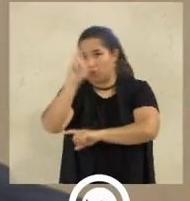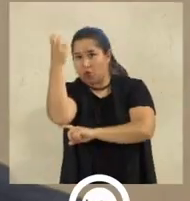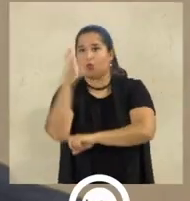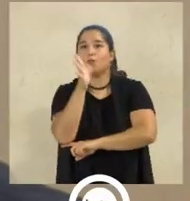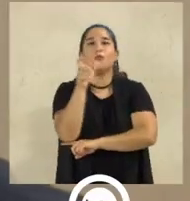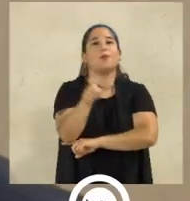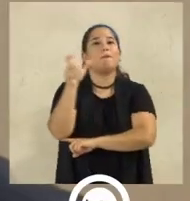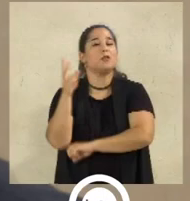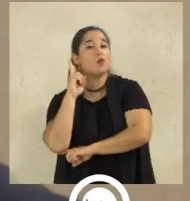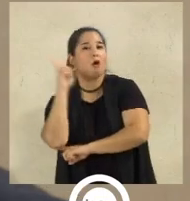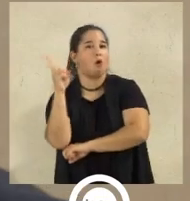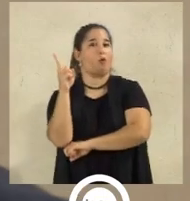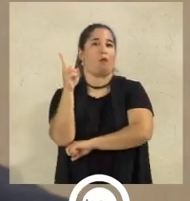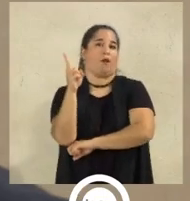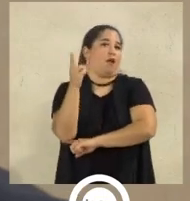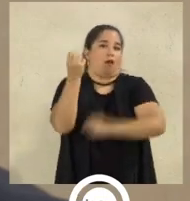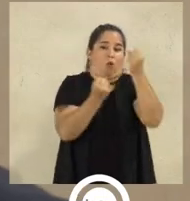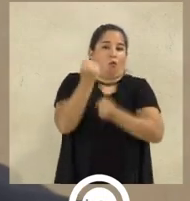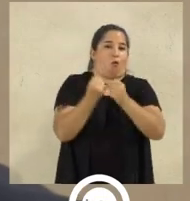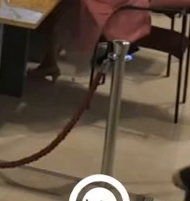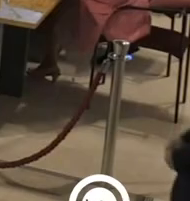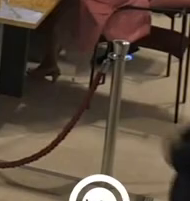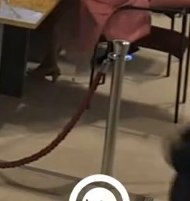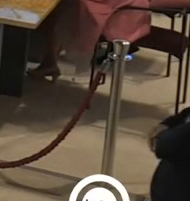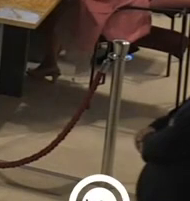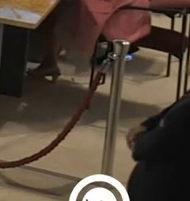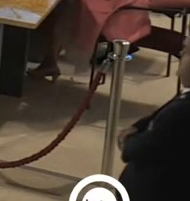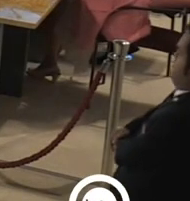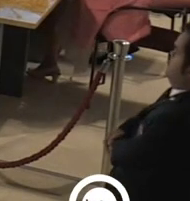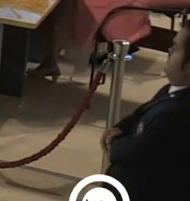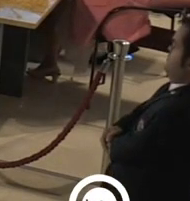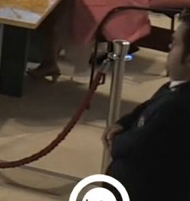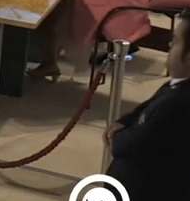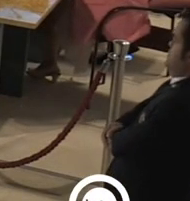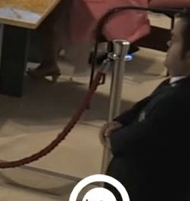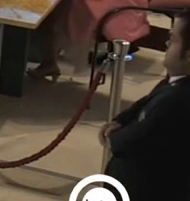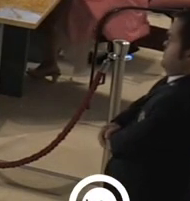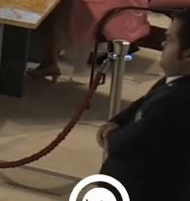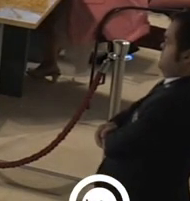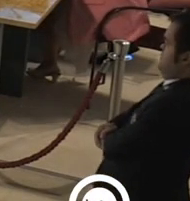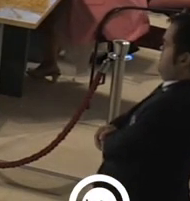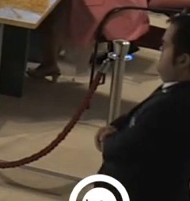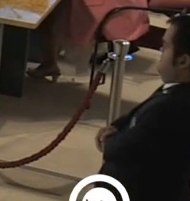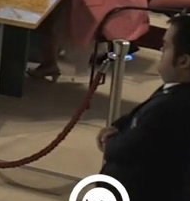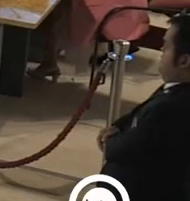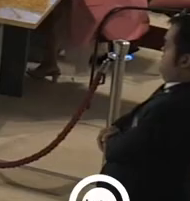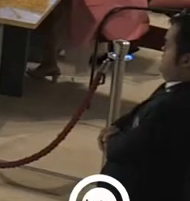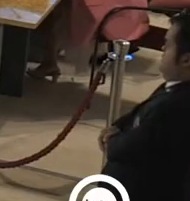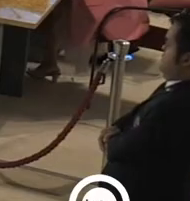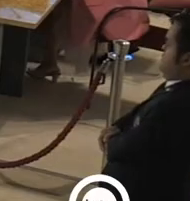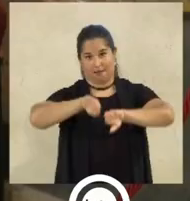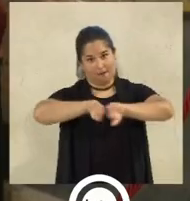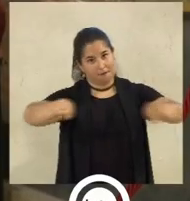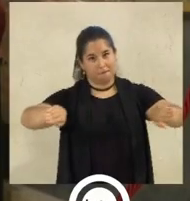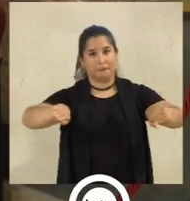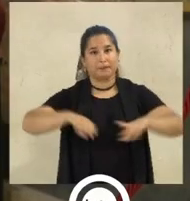su funcionamiento, con los votos del PP y del PSOE y la abstención de Vox y Podemos. Entre los requisitos, que suponga la